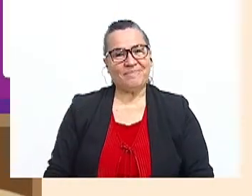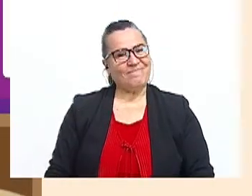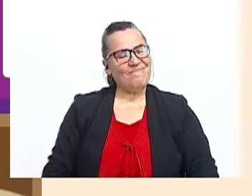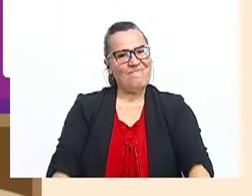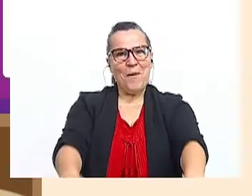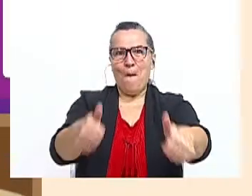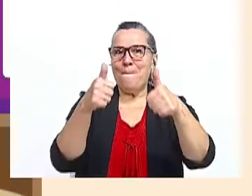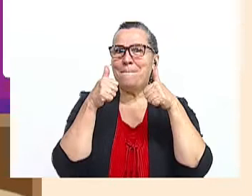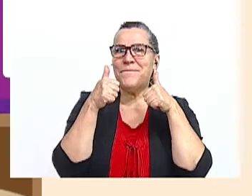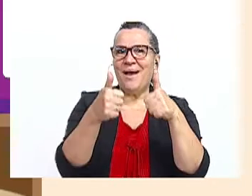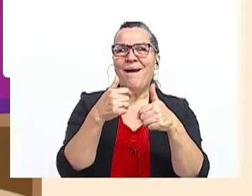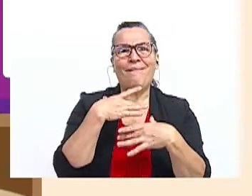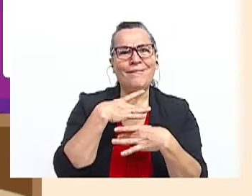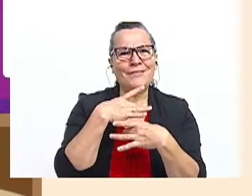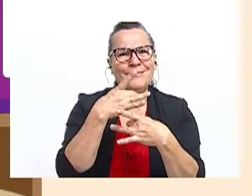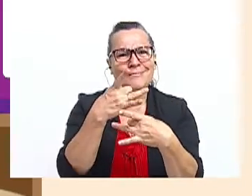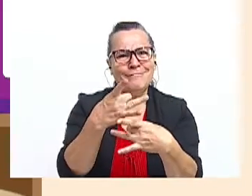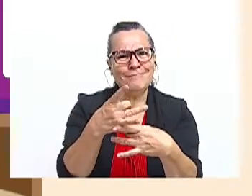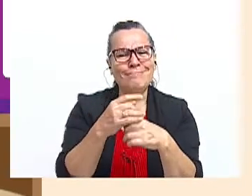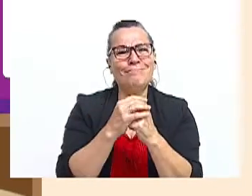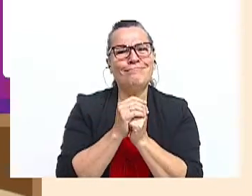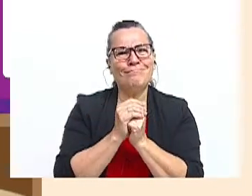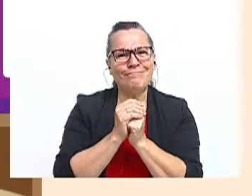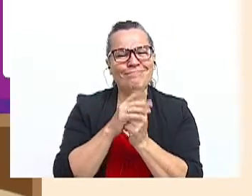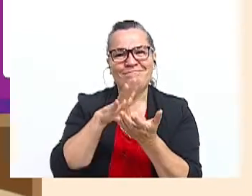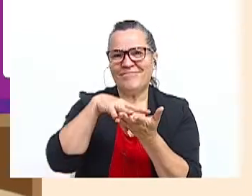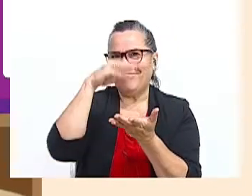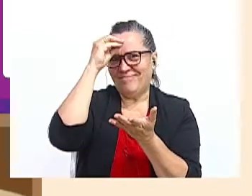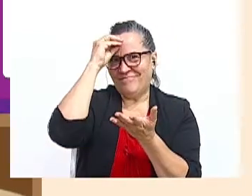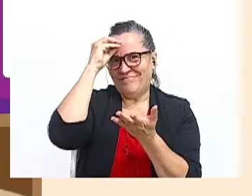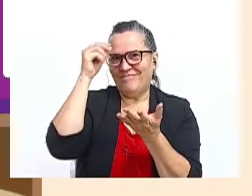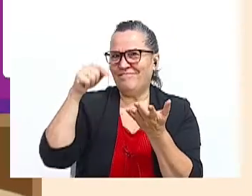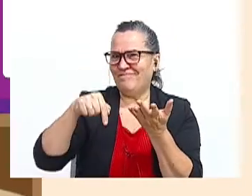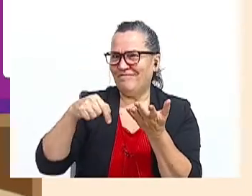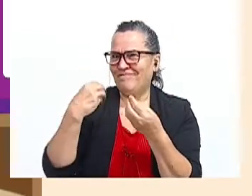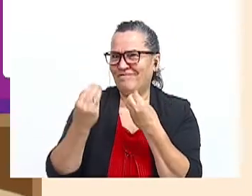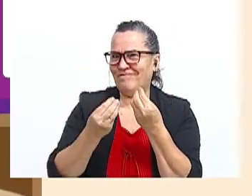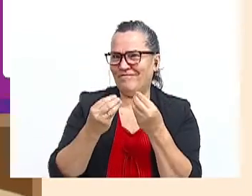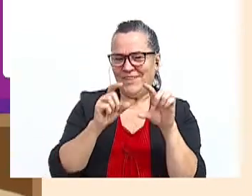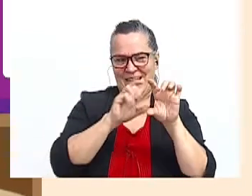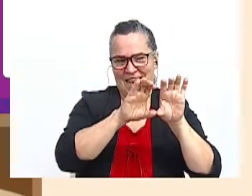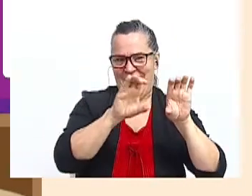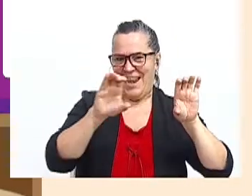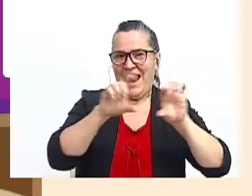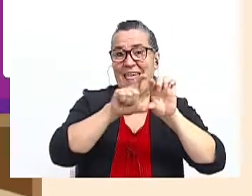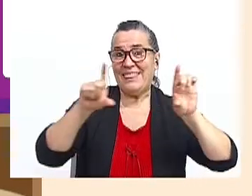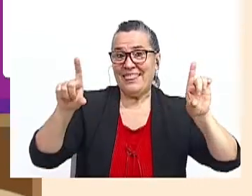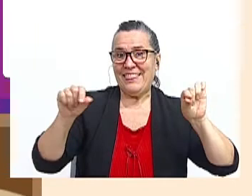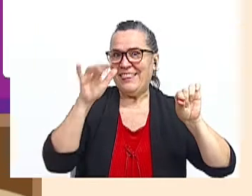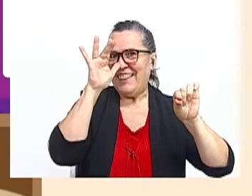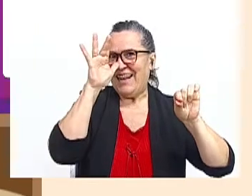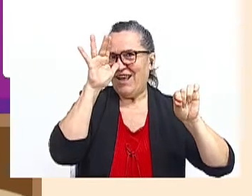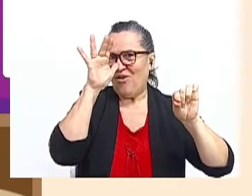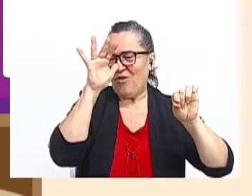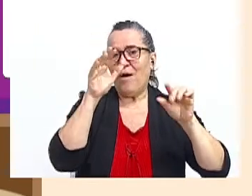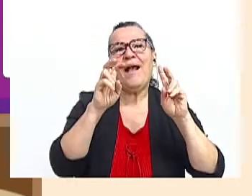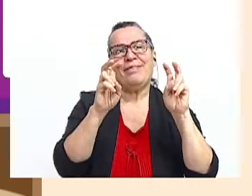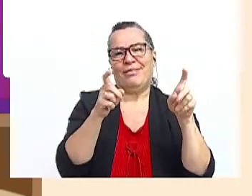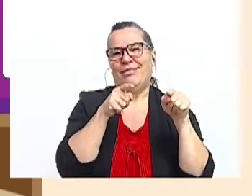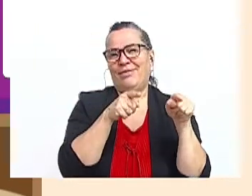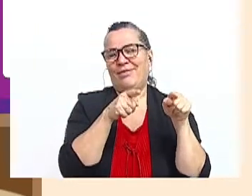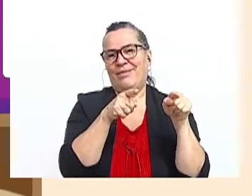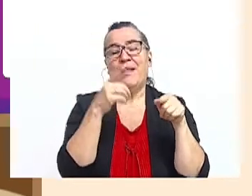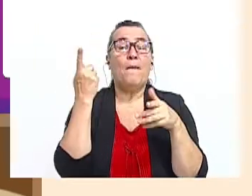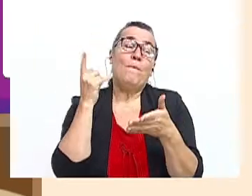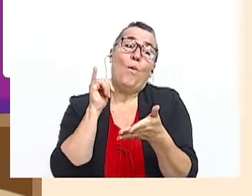Muy bien, ¿vieron qué interesante? Aprendimos hoy sobre la tira cómica, o aprendemos hoy el tema de la tira cómica.